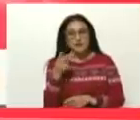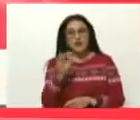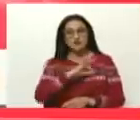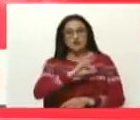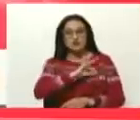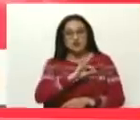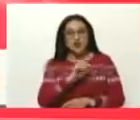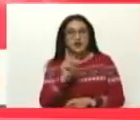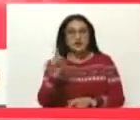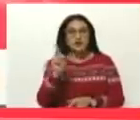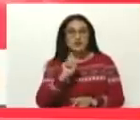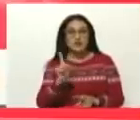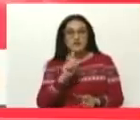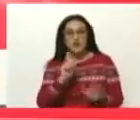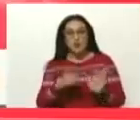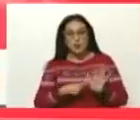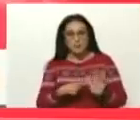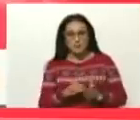ellos cumplan.